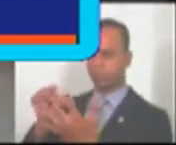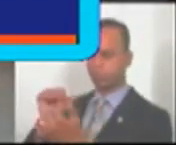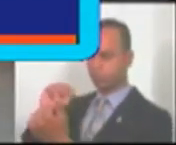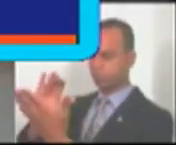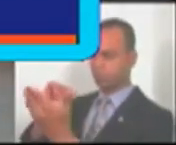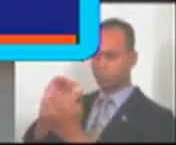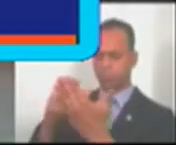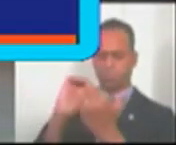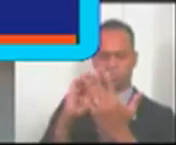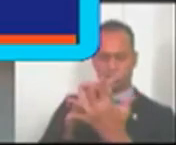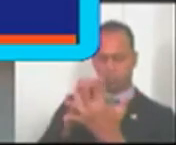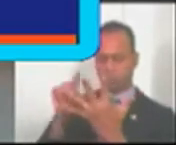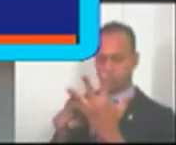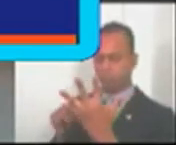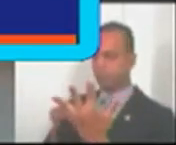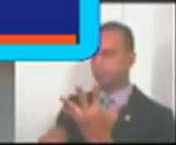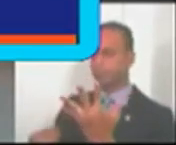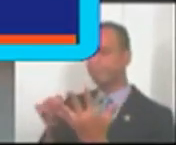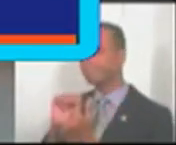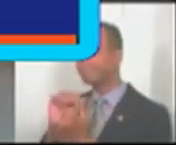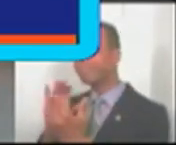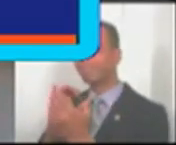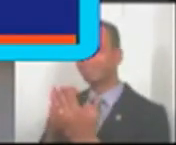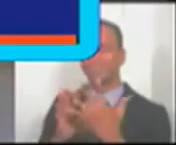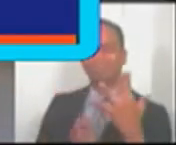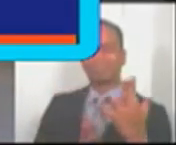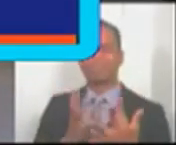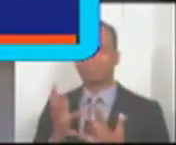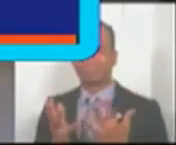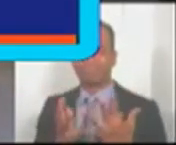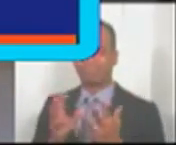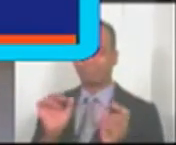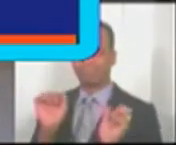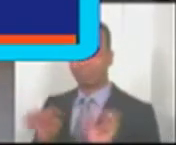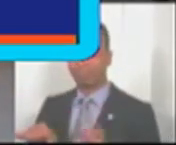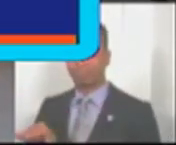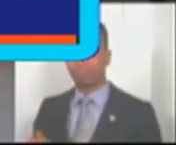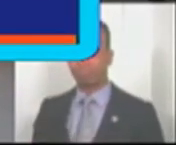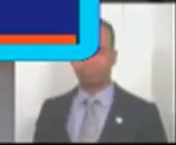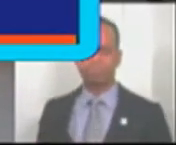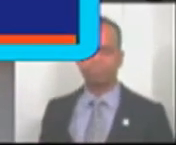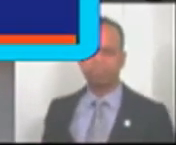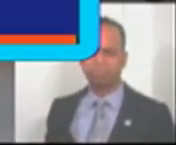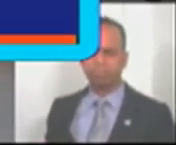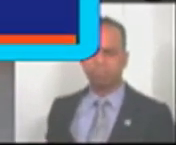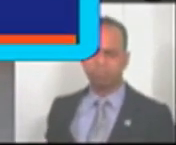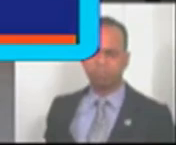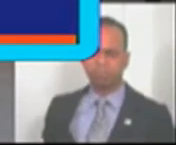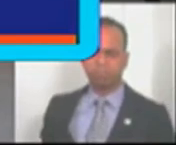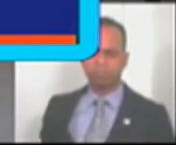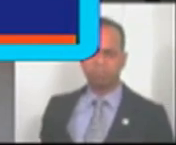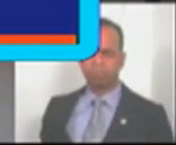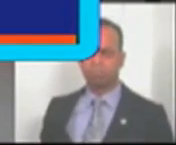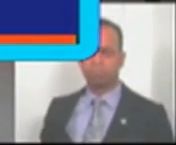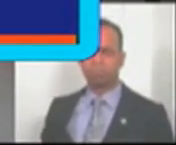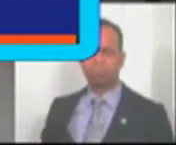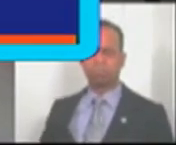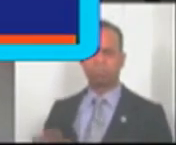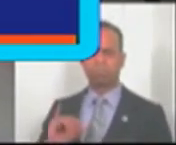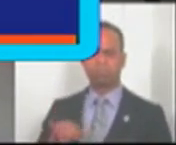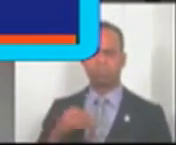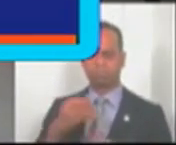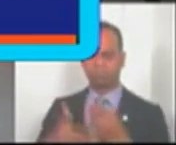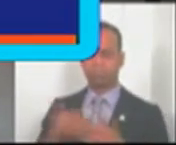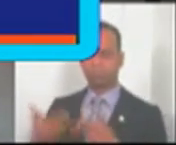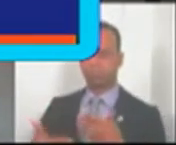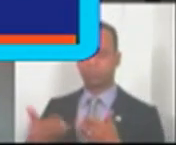desafíos que obstaculizan, ¿no?, la posibilidad de revertir ese proceso negativo que se ha dado